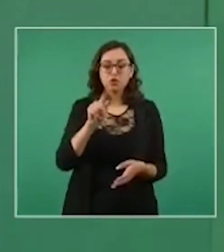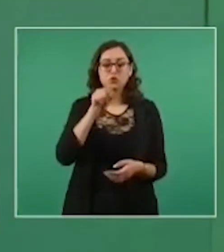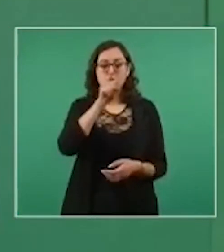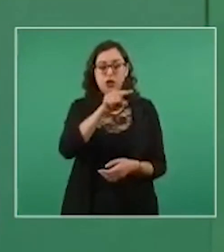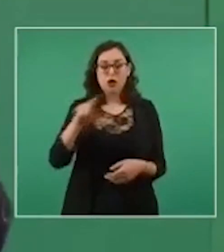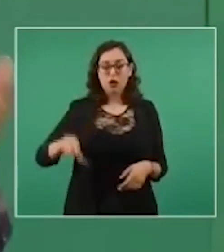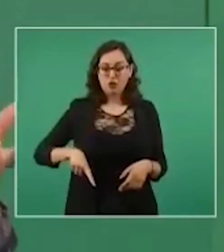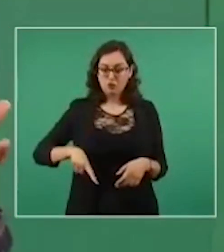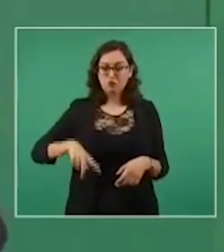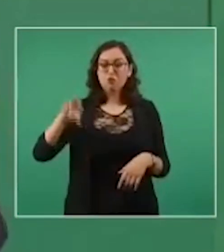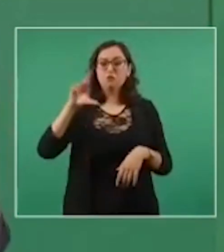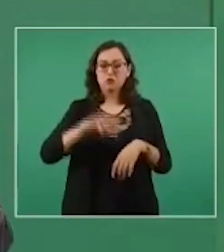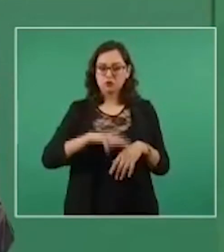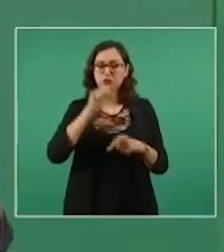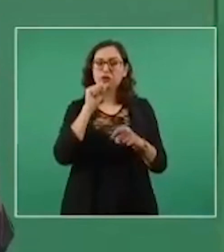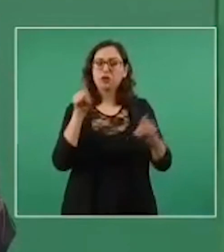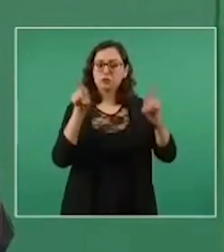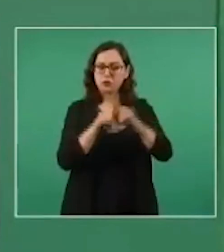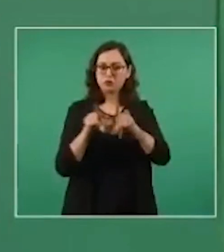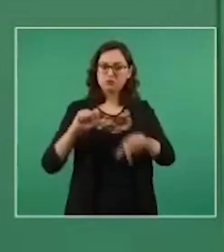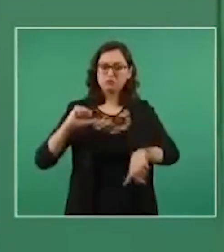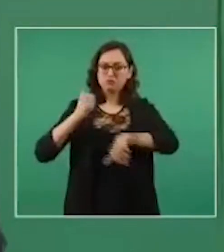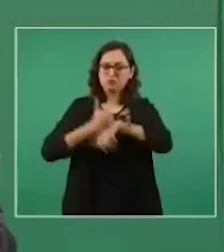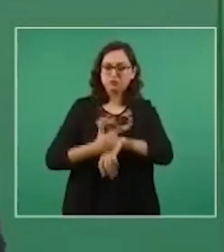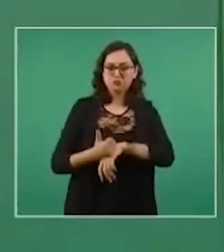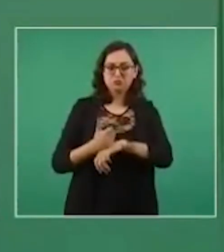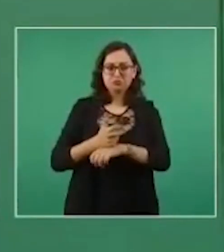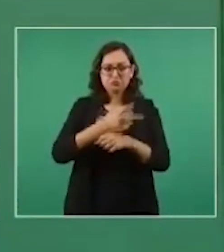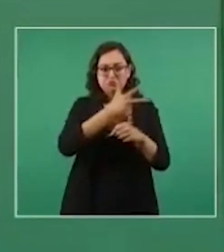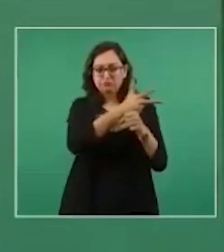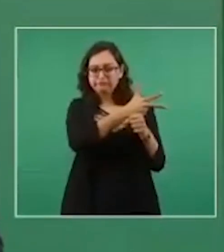de cámaras, y